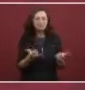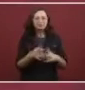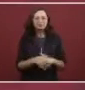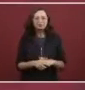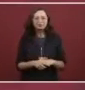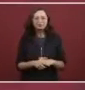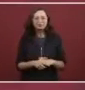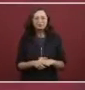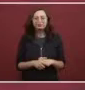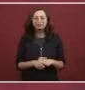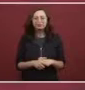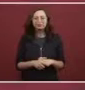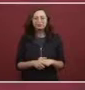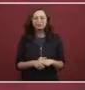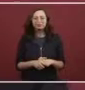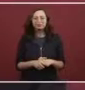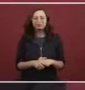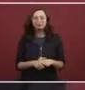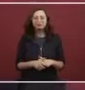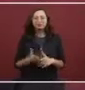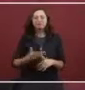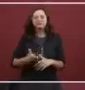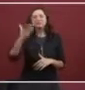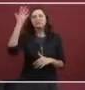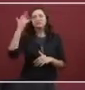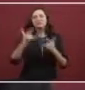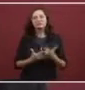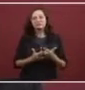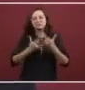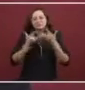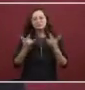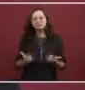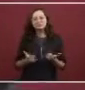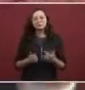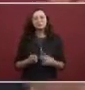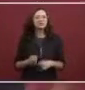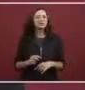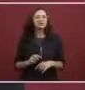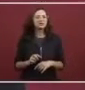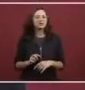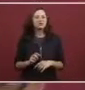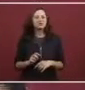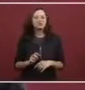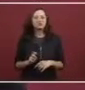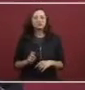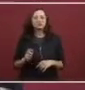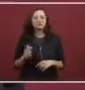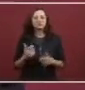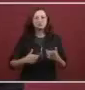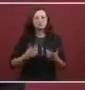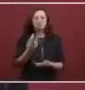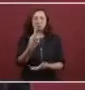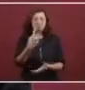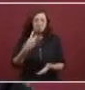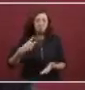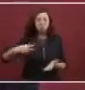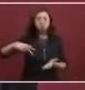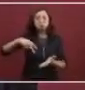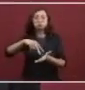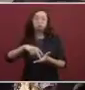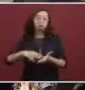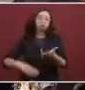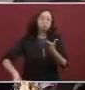es muy célebre aquella anécdota de cuando se para un opositor y él